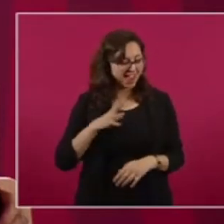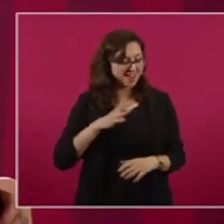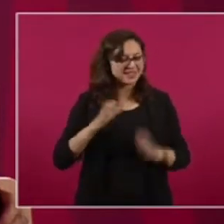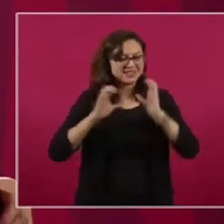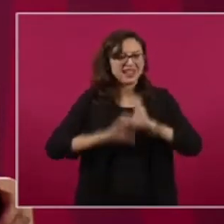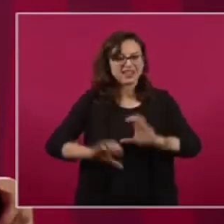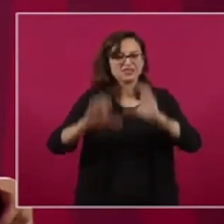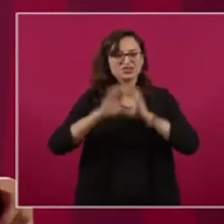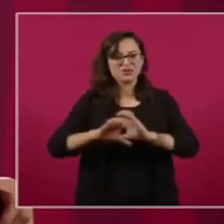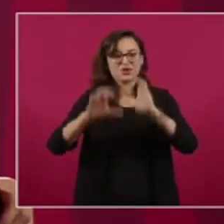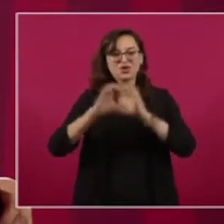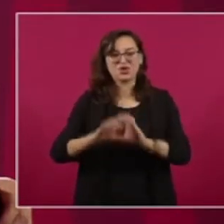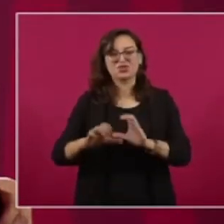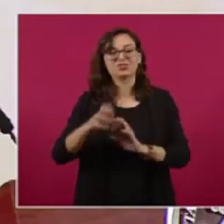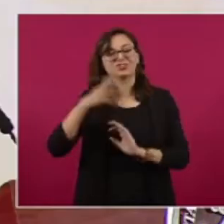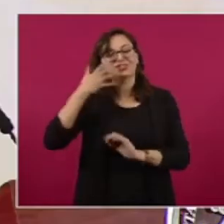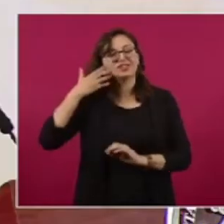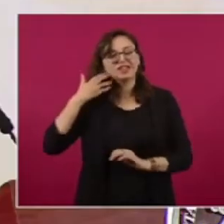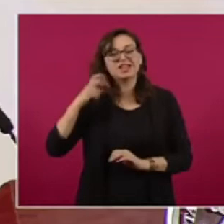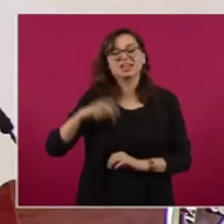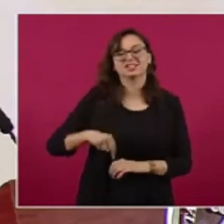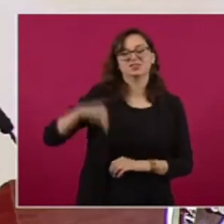Norte que habla de eso,